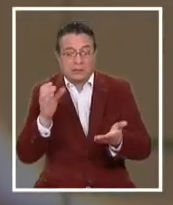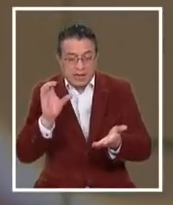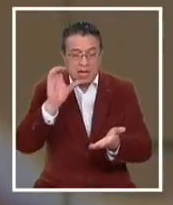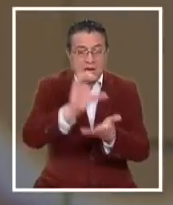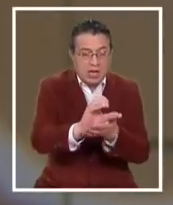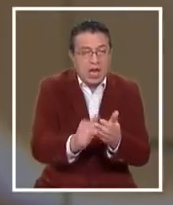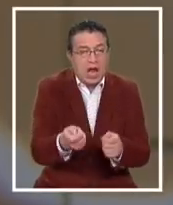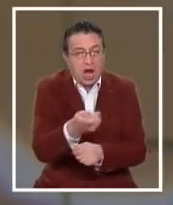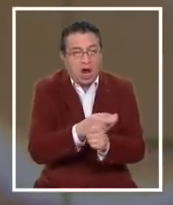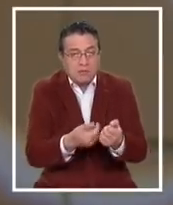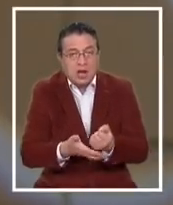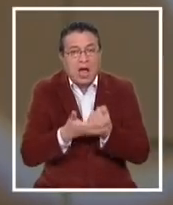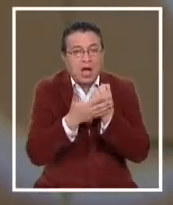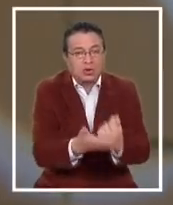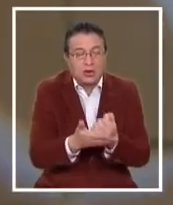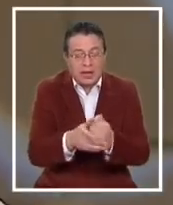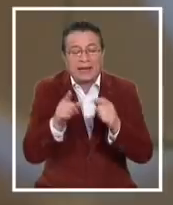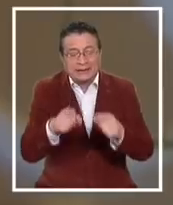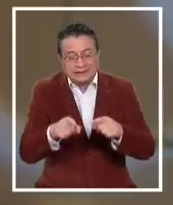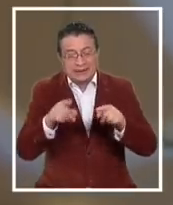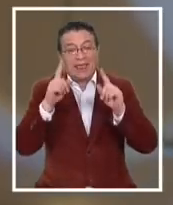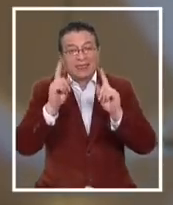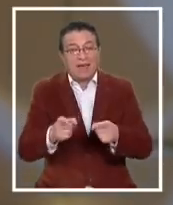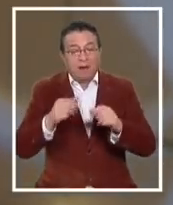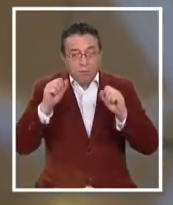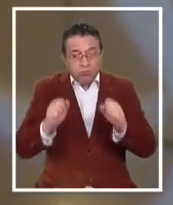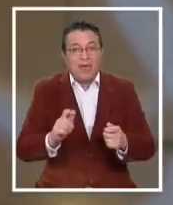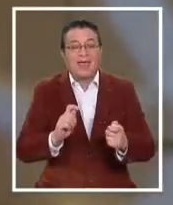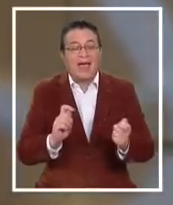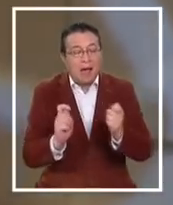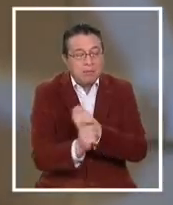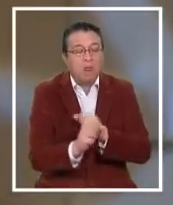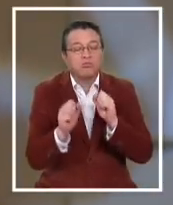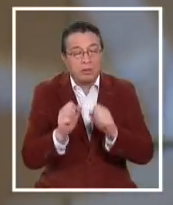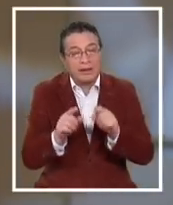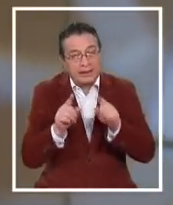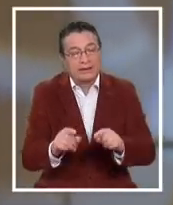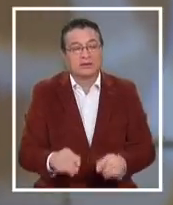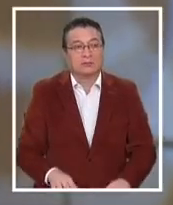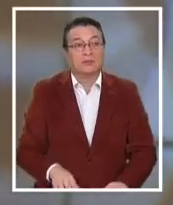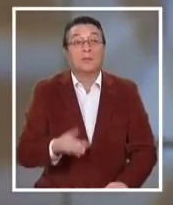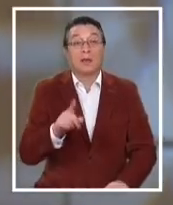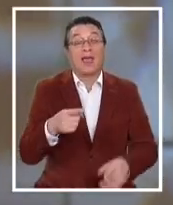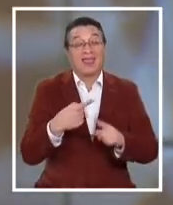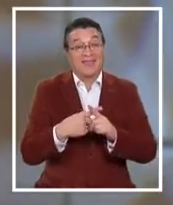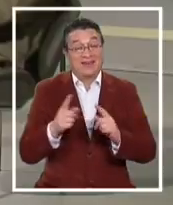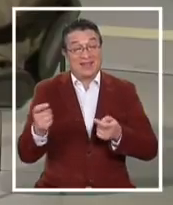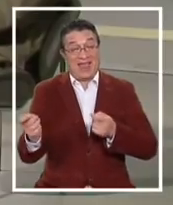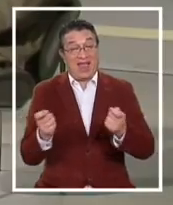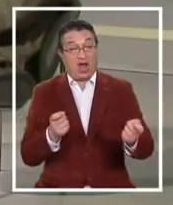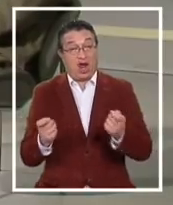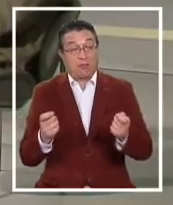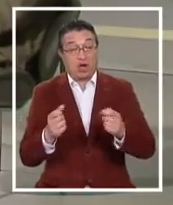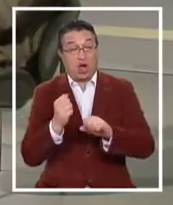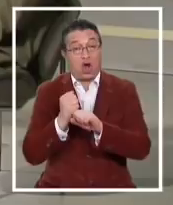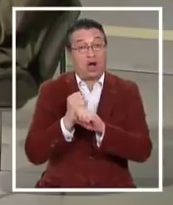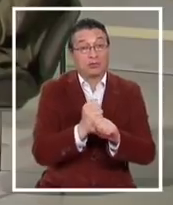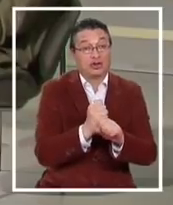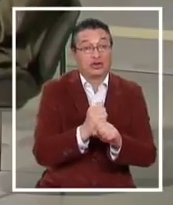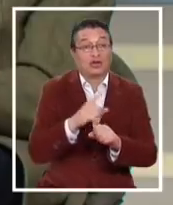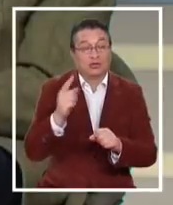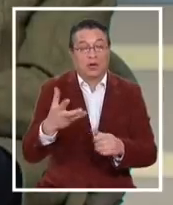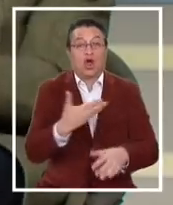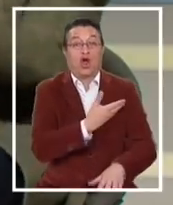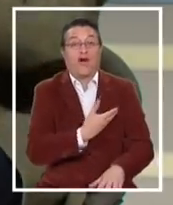económico, y ahí tenemos que poner todas nuestras energías porque se puede hacer distinto de lo que se ha hecho ahora. Ese es mi punto de vista. Es distinto el manejo económico cuando se es oposición que cuando se